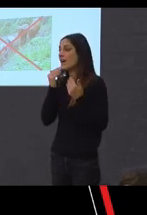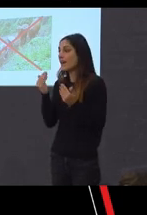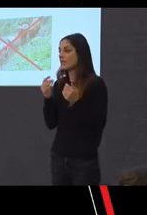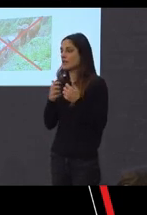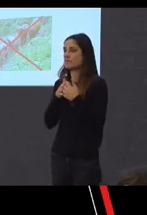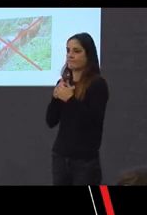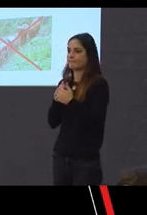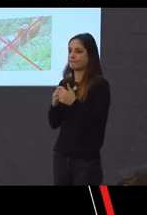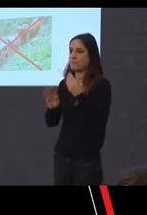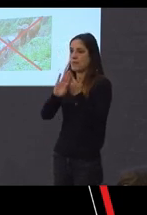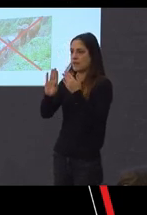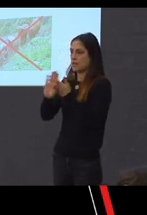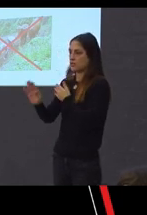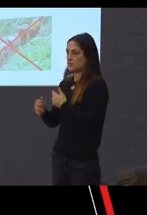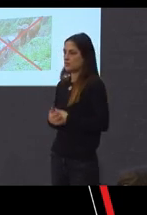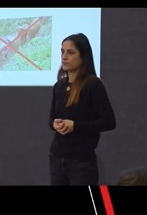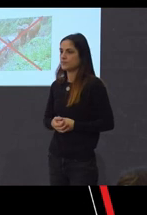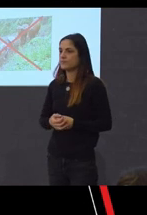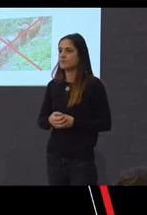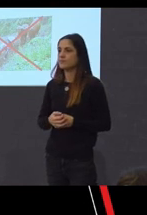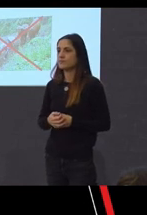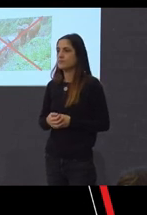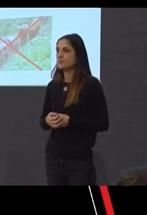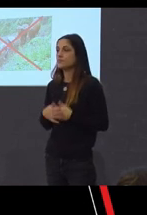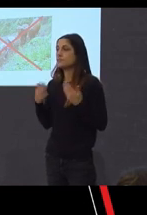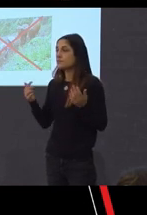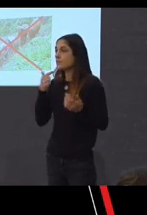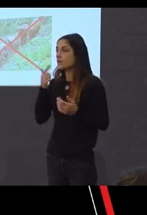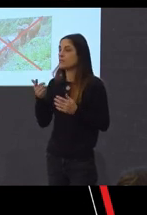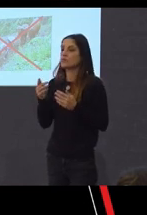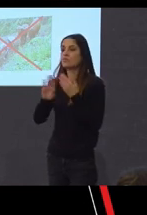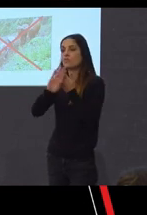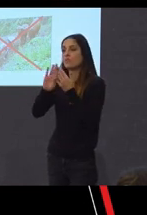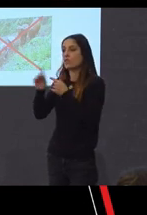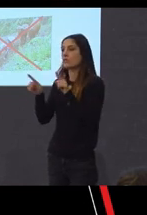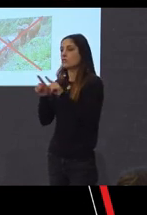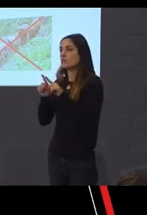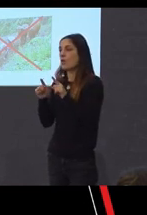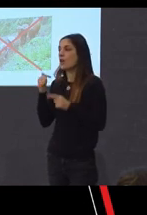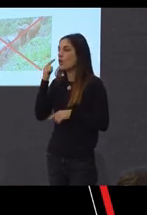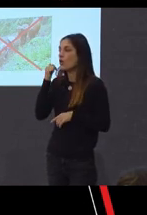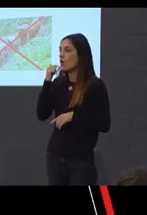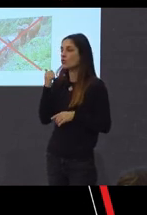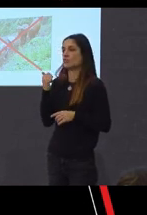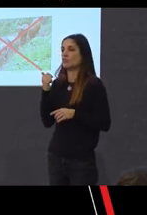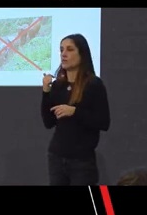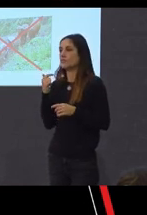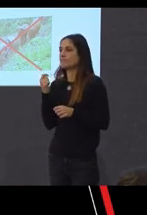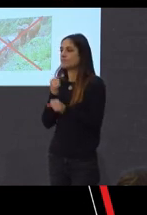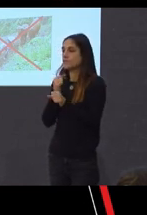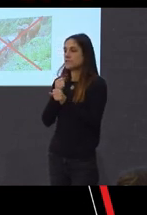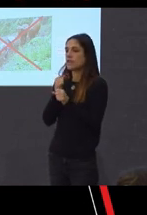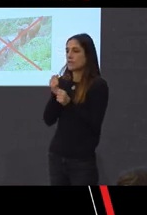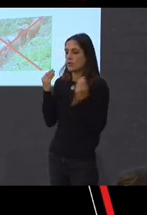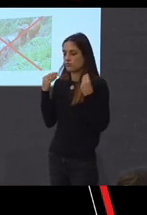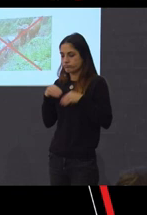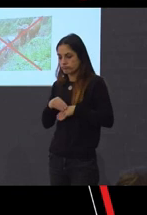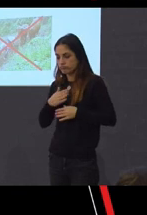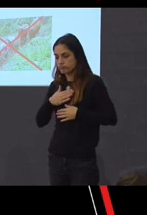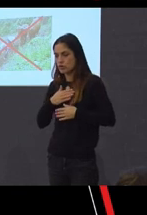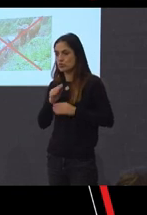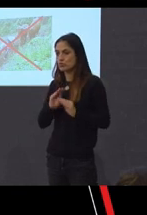tempo. Entón, como dicíamos, os veciños estaban acostumados a autoabastecerse. O monte era un espazo de